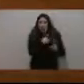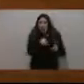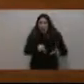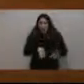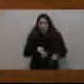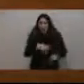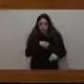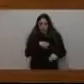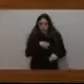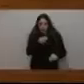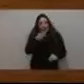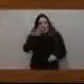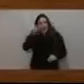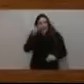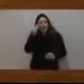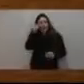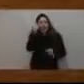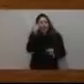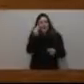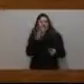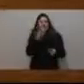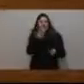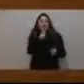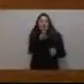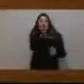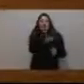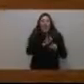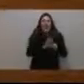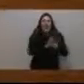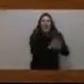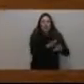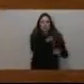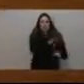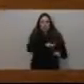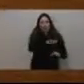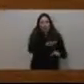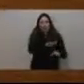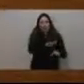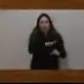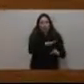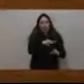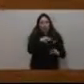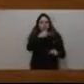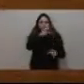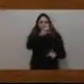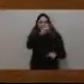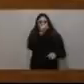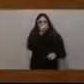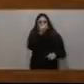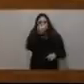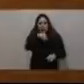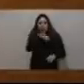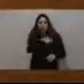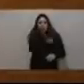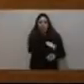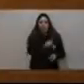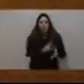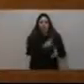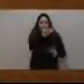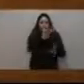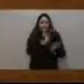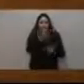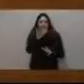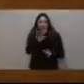Los expertos entienden que términos como zona de exclusión, zona de derrame y amortiguamiento, radiación térmica, tamaño de derrame, charco de fuego, bola de fuego,